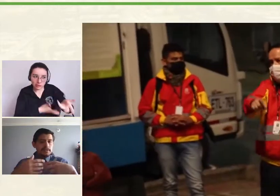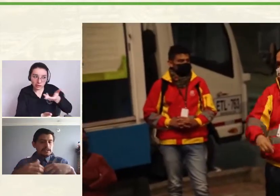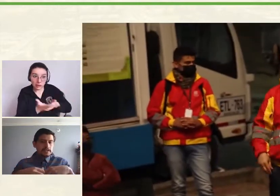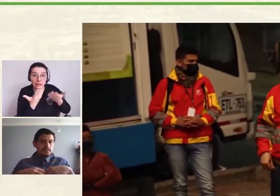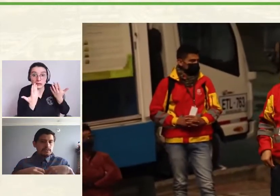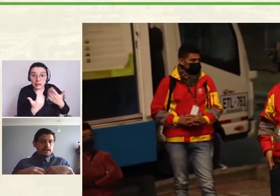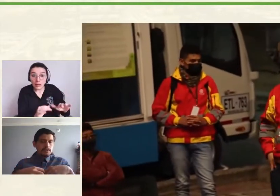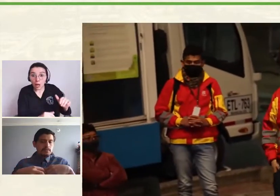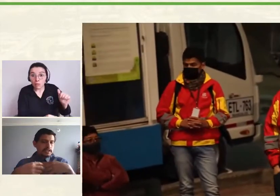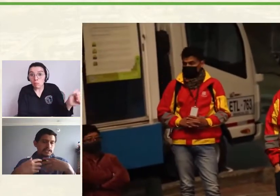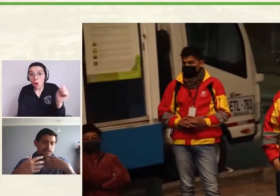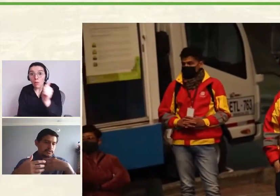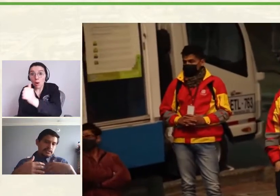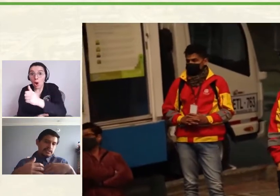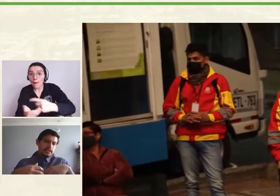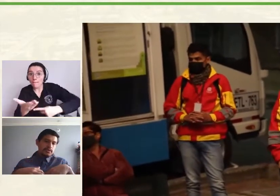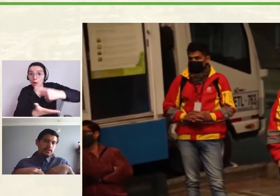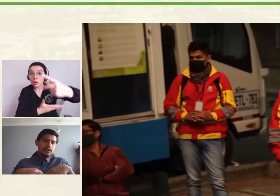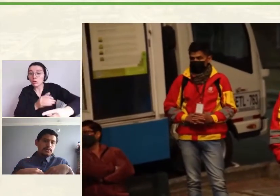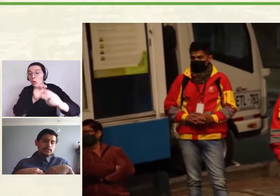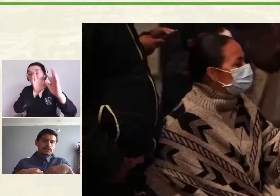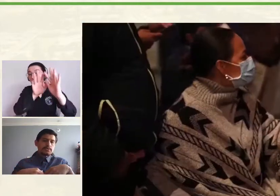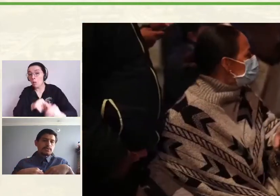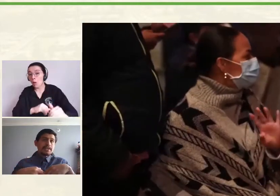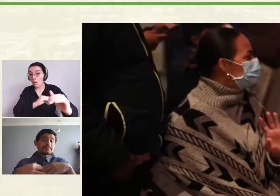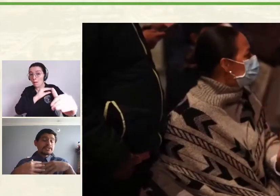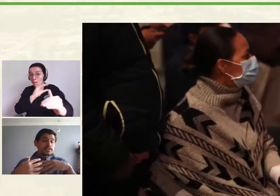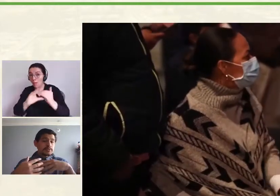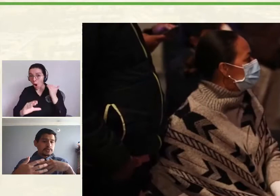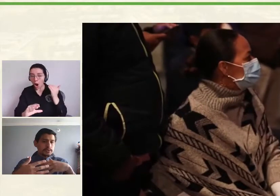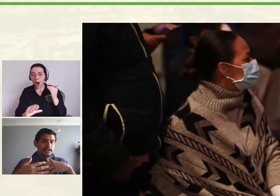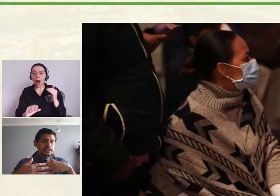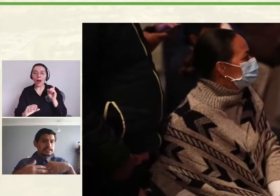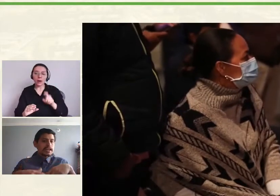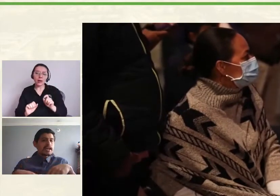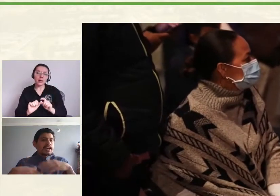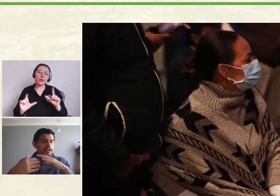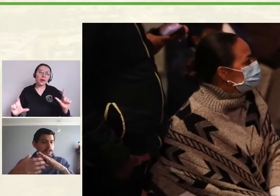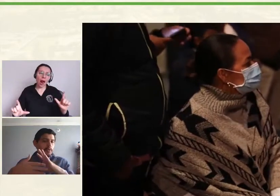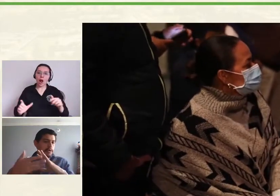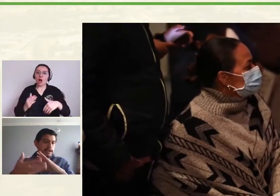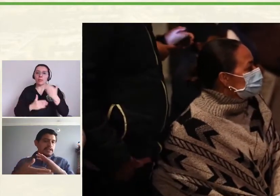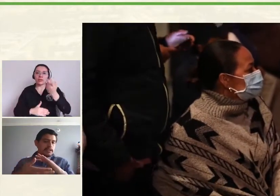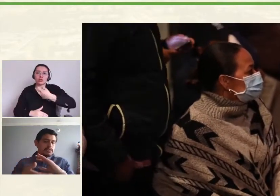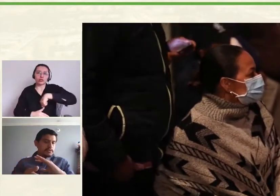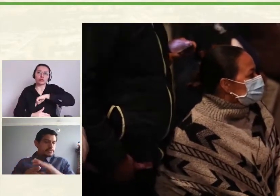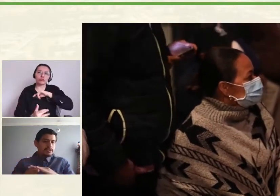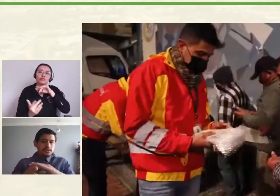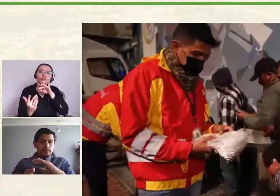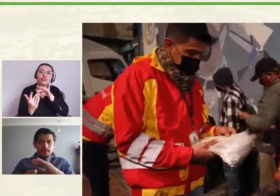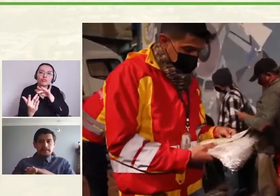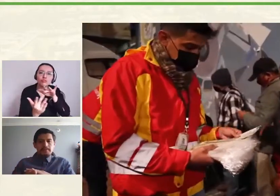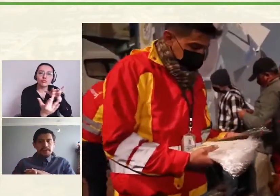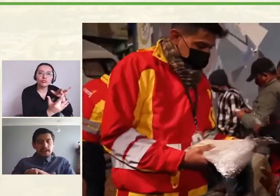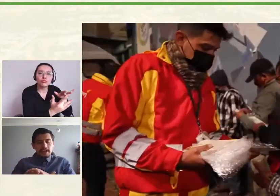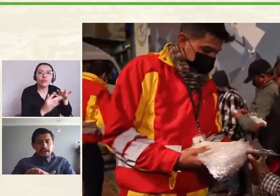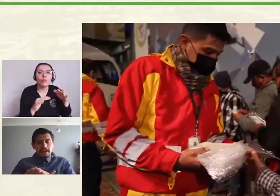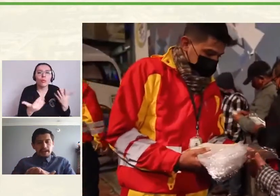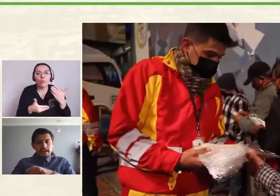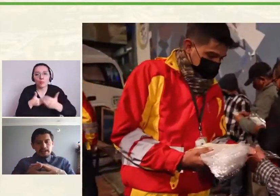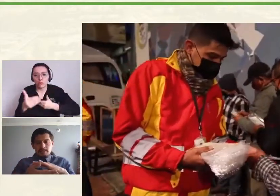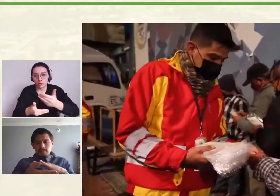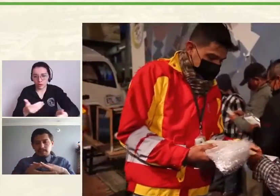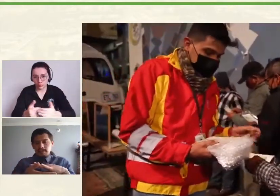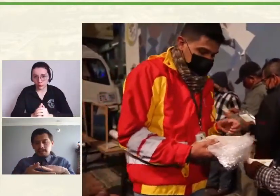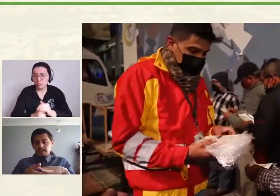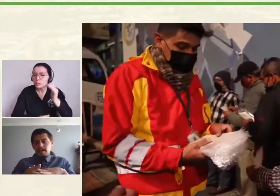postulaciones se empieza a hacer una comunicación constante con las personas postulantes de cómo van dando este proceso. Porque